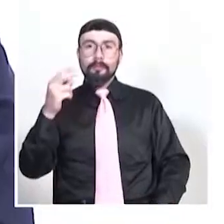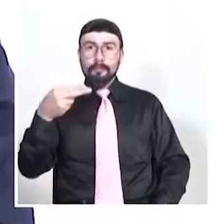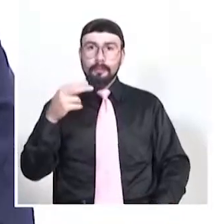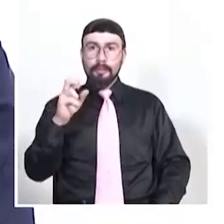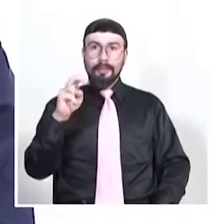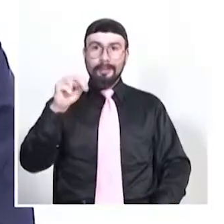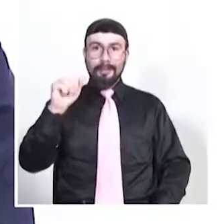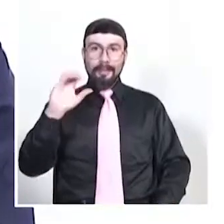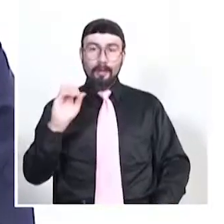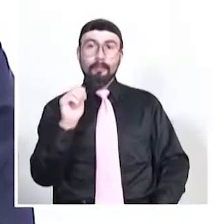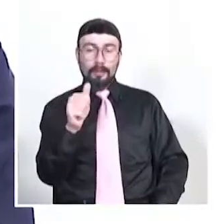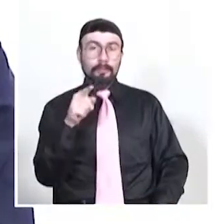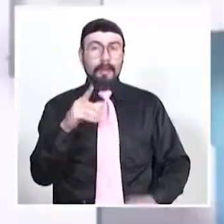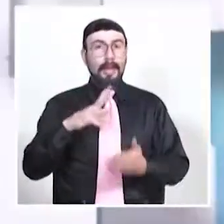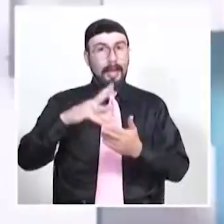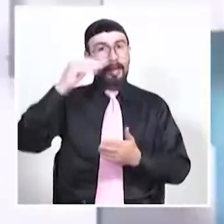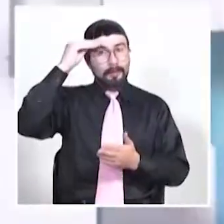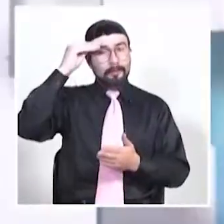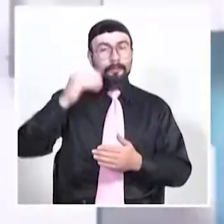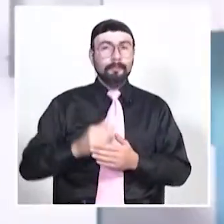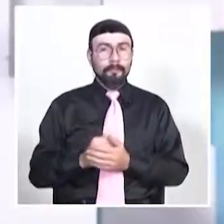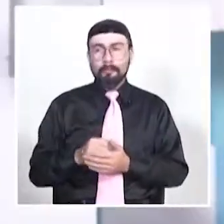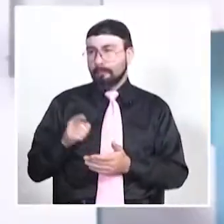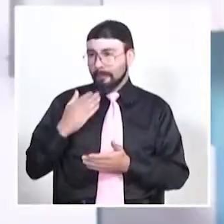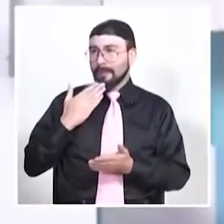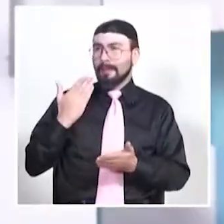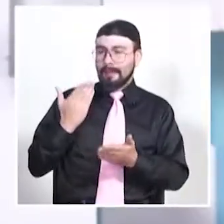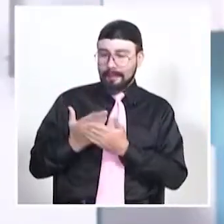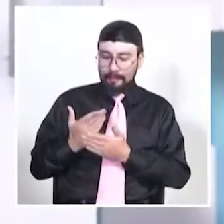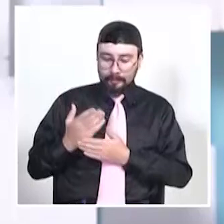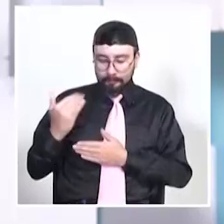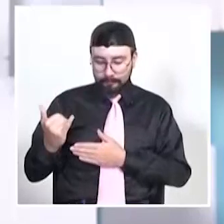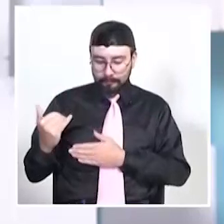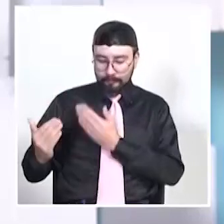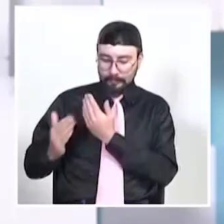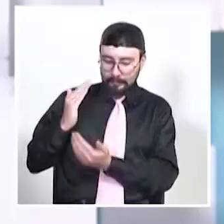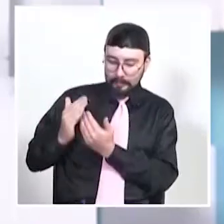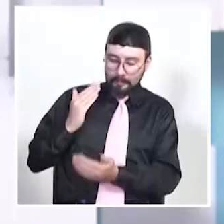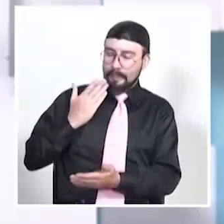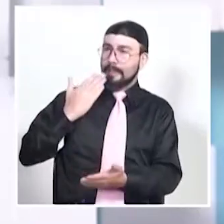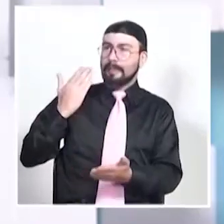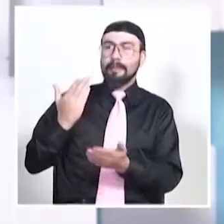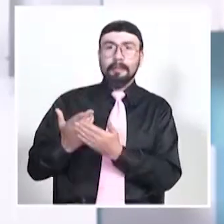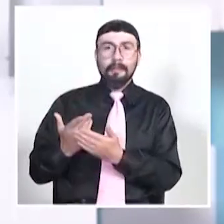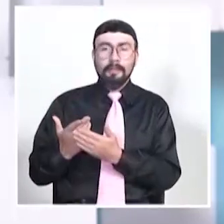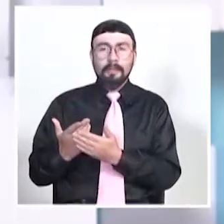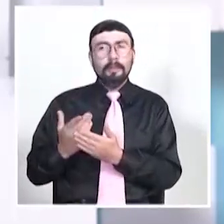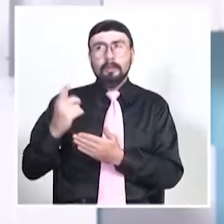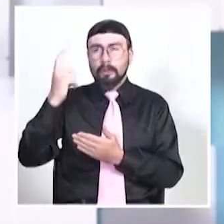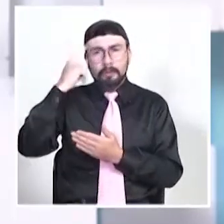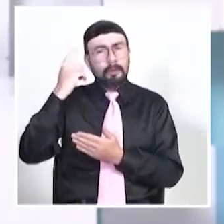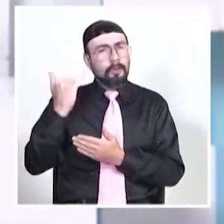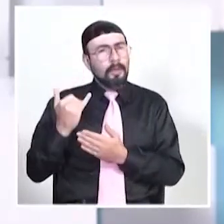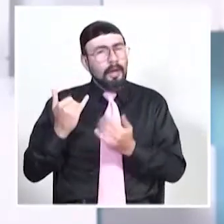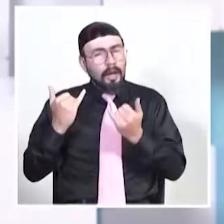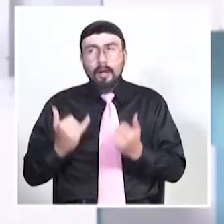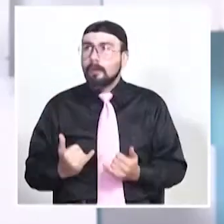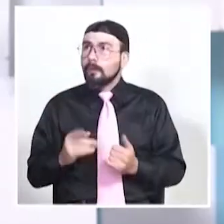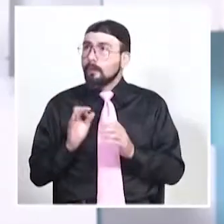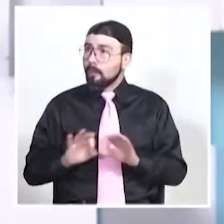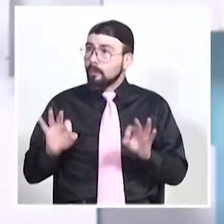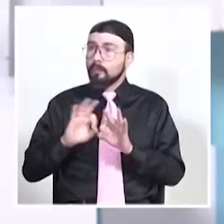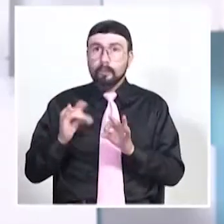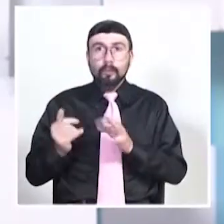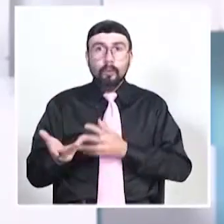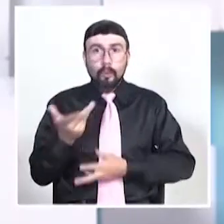aprender ustedes. Bueno, sí, muchas gracias pues, de antemano por la invitación. Y pienso que sí, es un momento como para